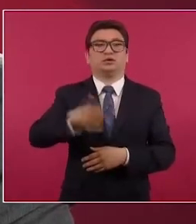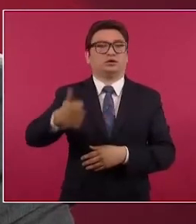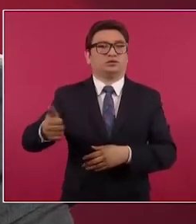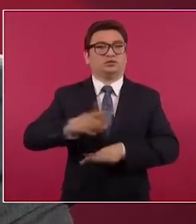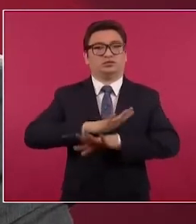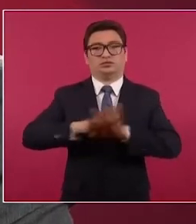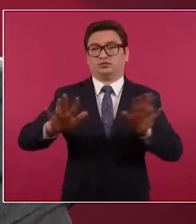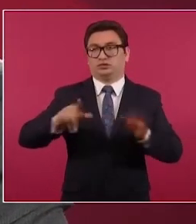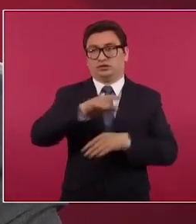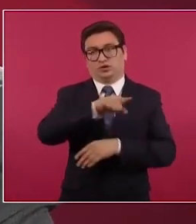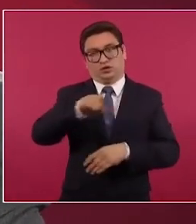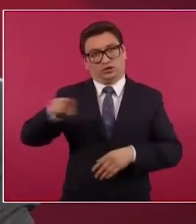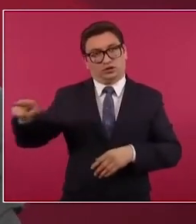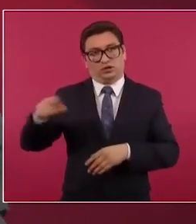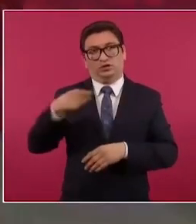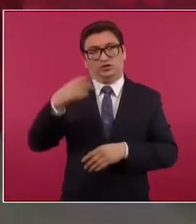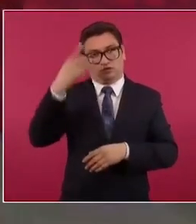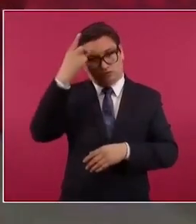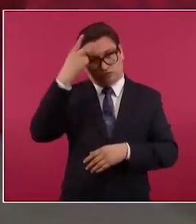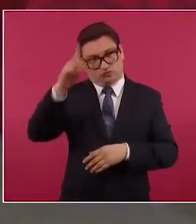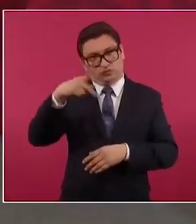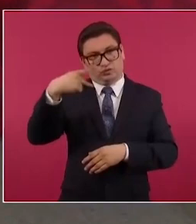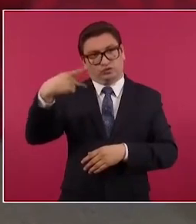es dueño